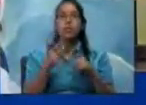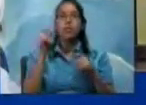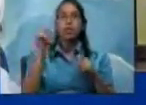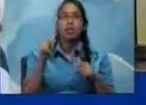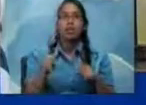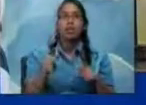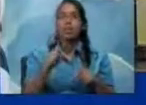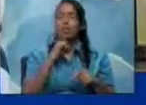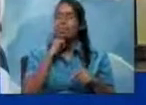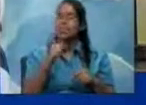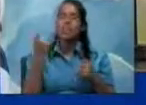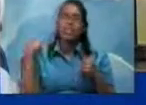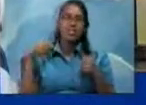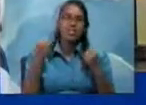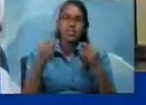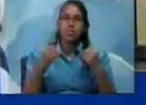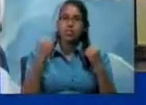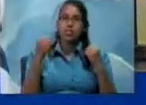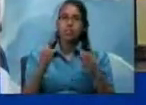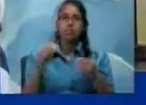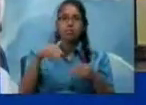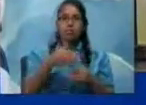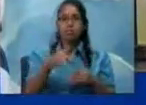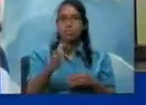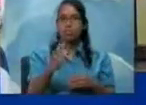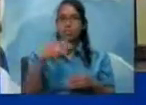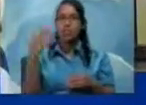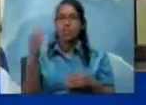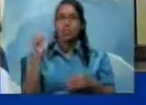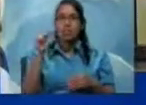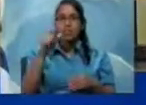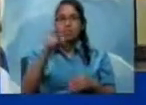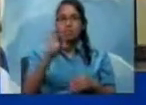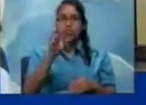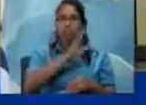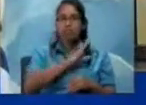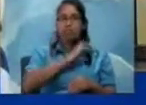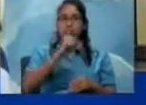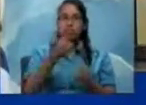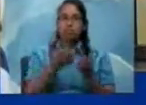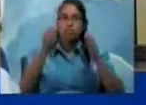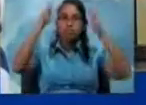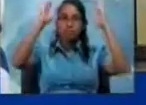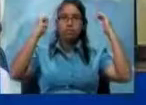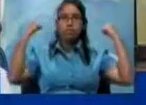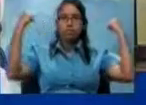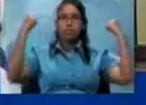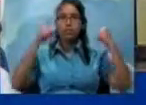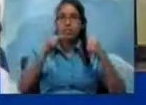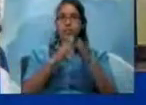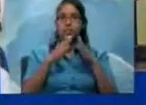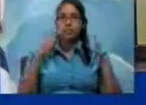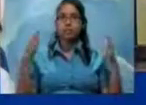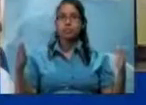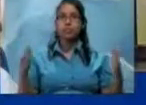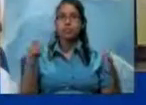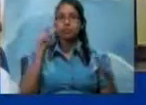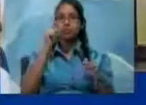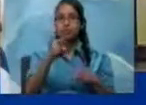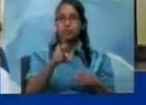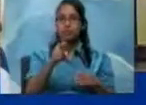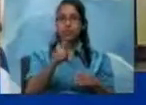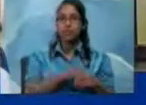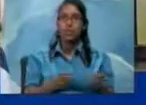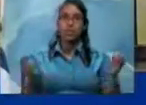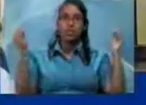tan rico en peces mi Amado hermano que si usted Agarra un sombrero de cogollo grande y usted lo